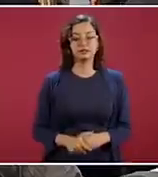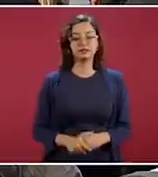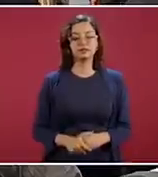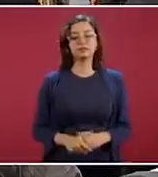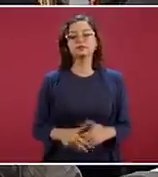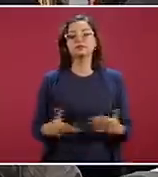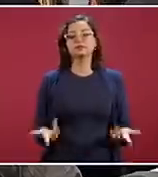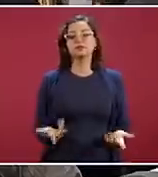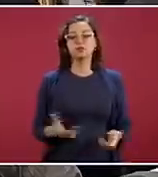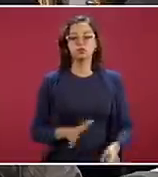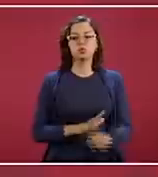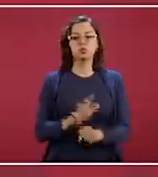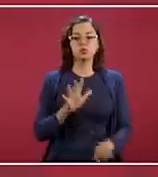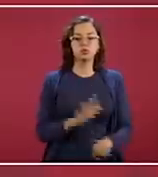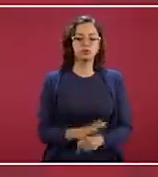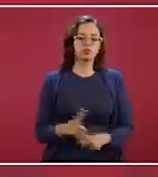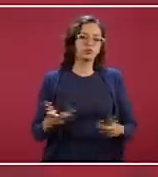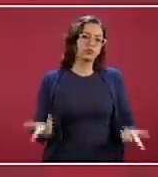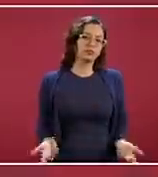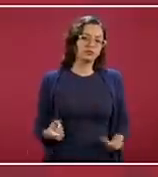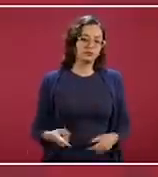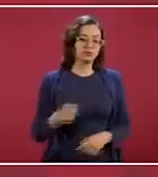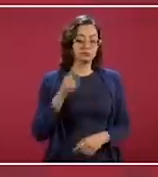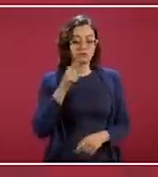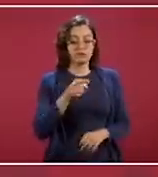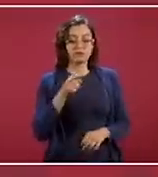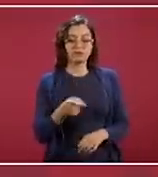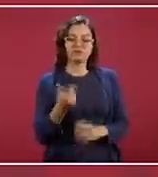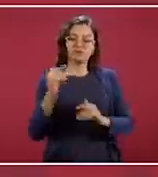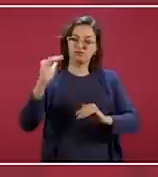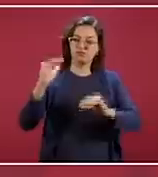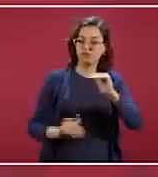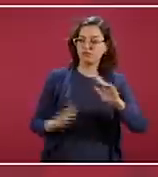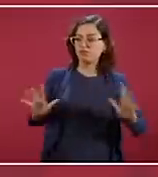el padre de la desigualdad moderna.